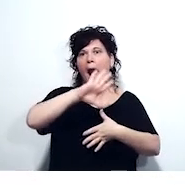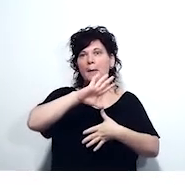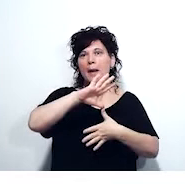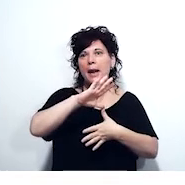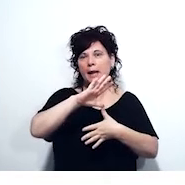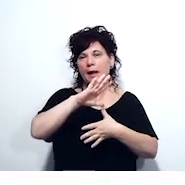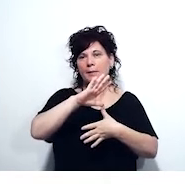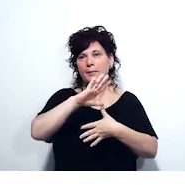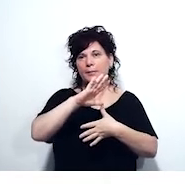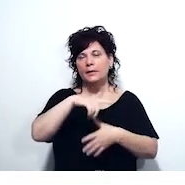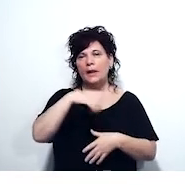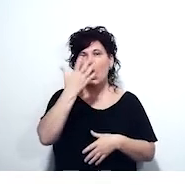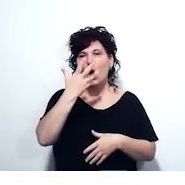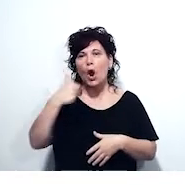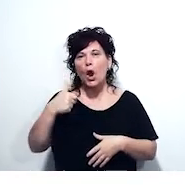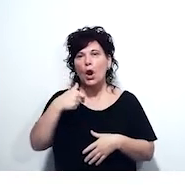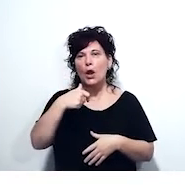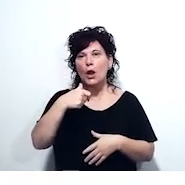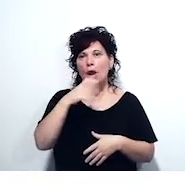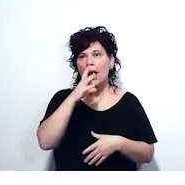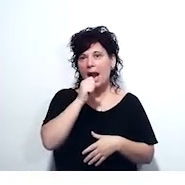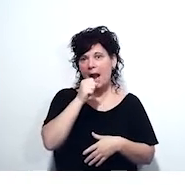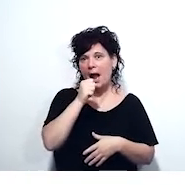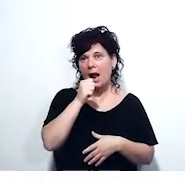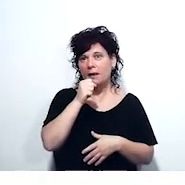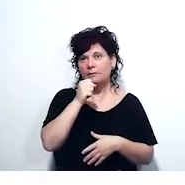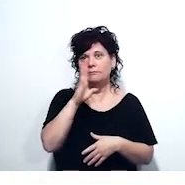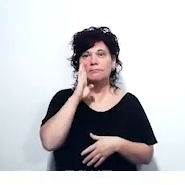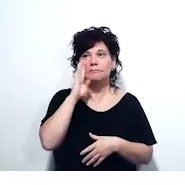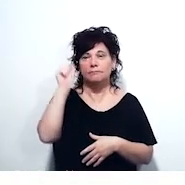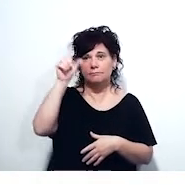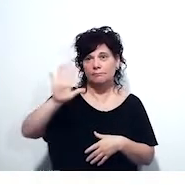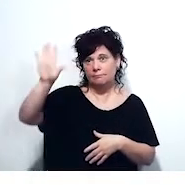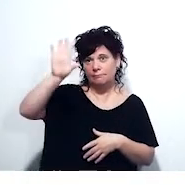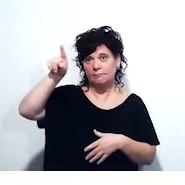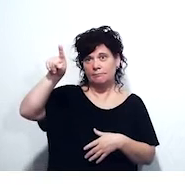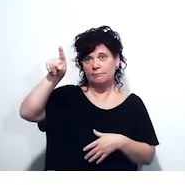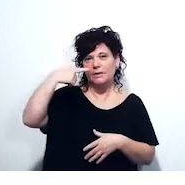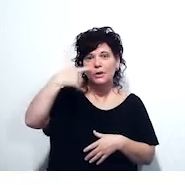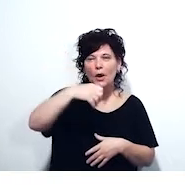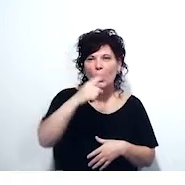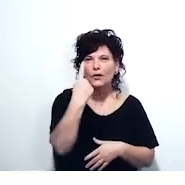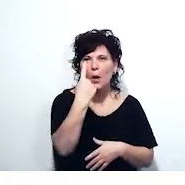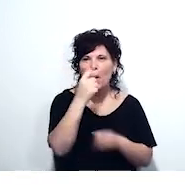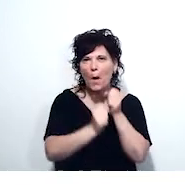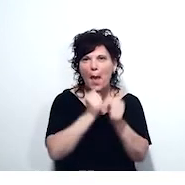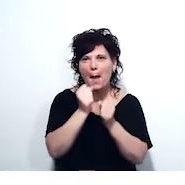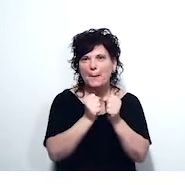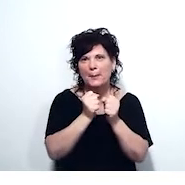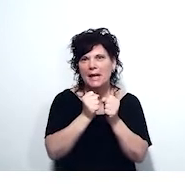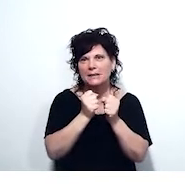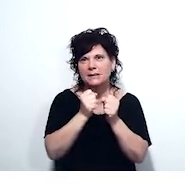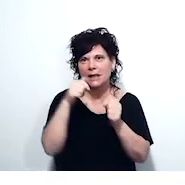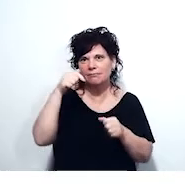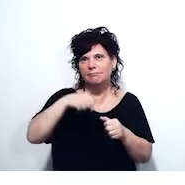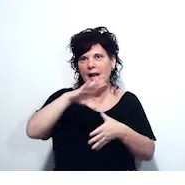color naranja. Obviamente es Norteamérica. Fíjense que yo encontré una sola empresa acá, Mercado